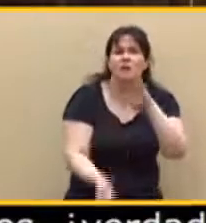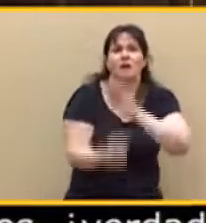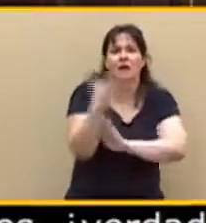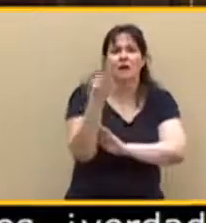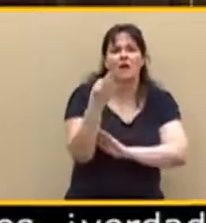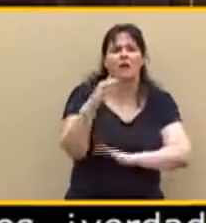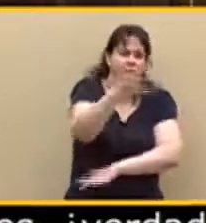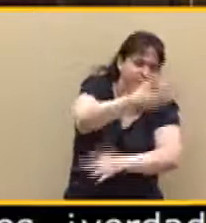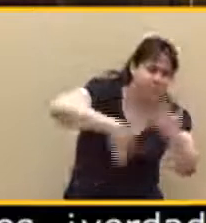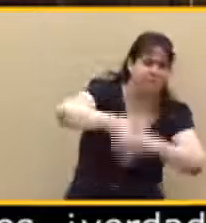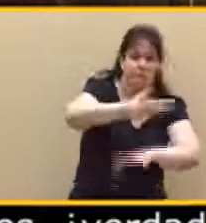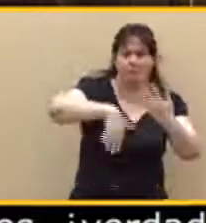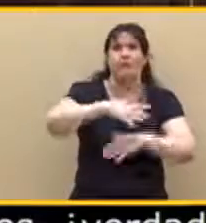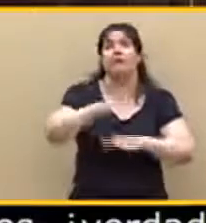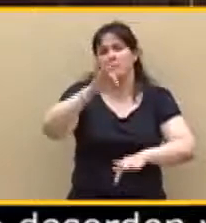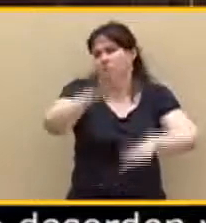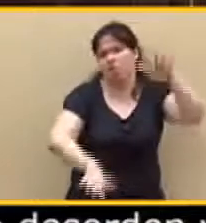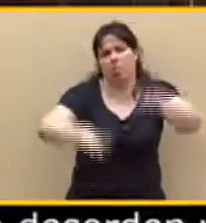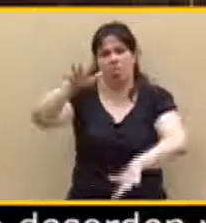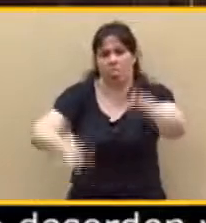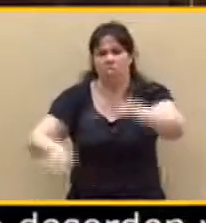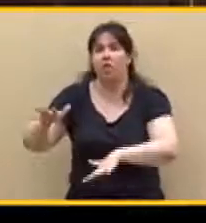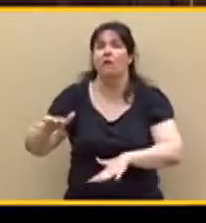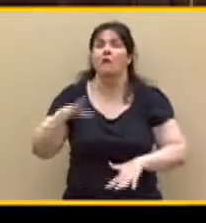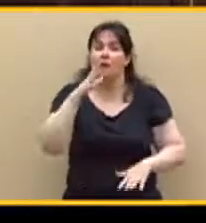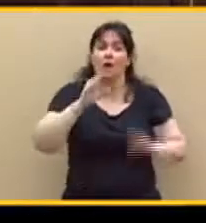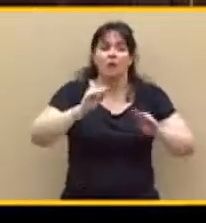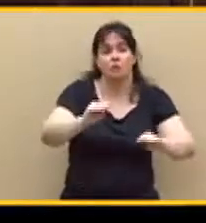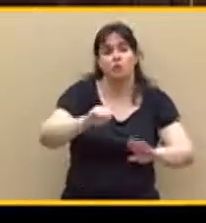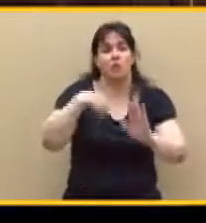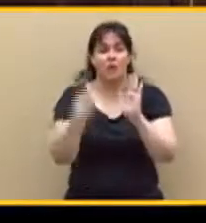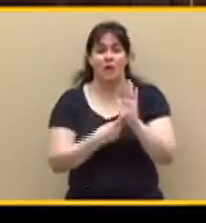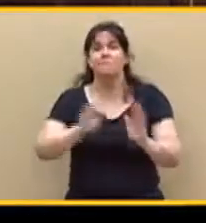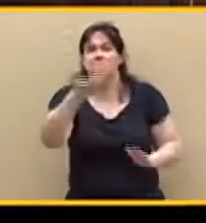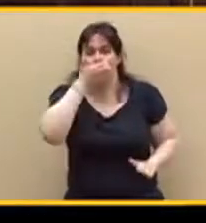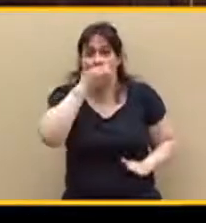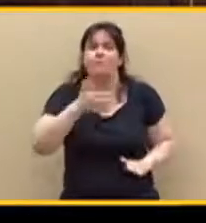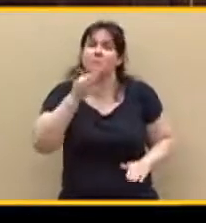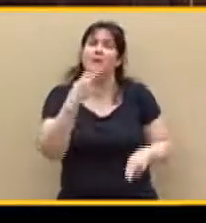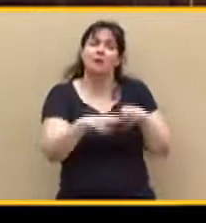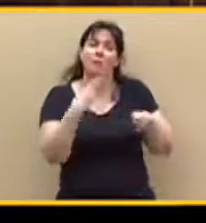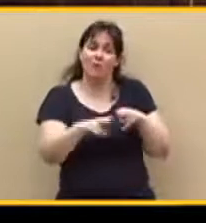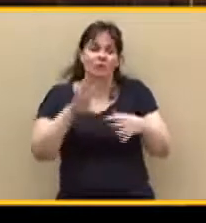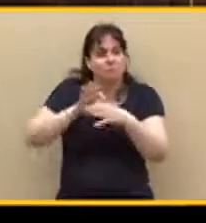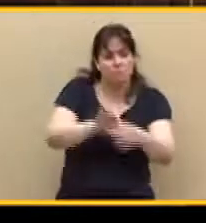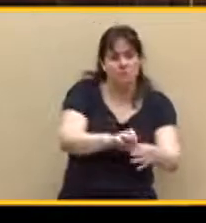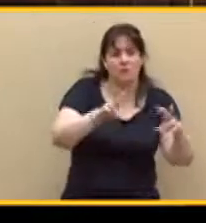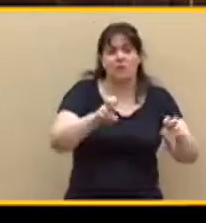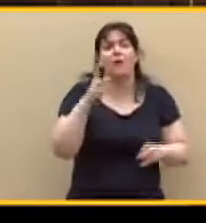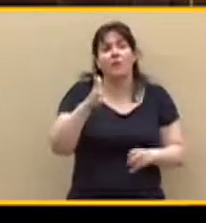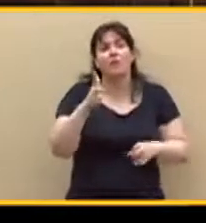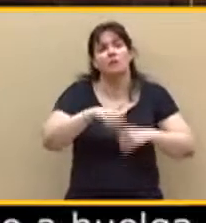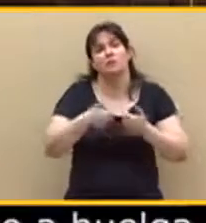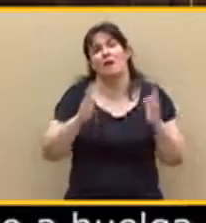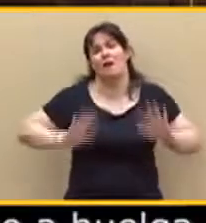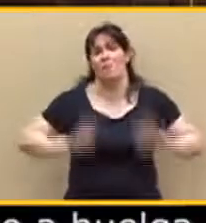desigualdad, señorías. Su ley Mordaza y su política relativa al derecho a huelga han supuesto un gravísimo retroceso en los